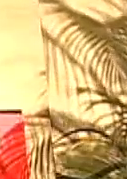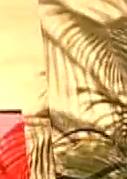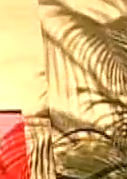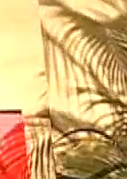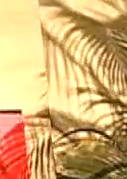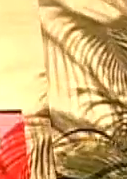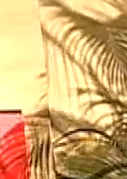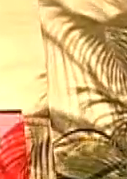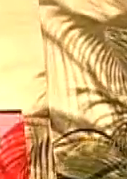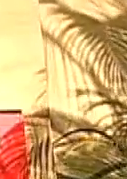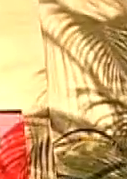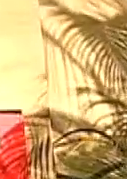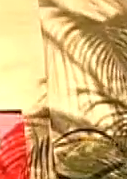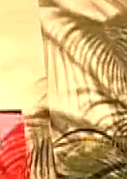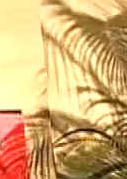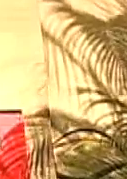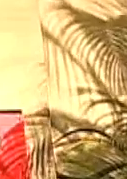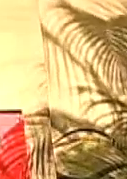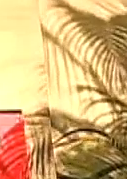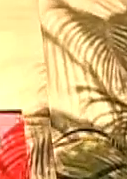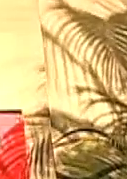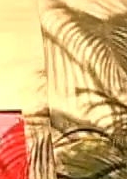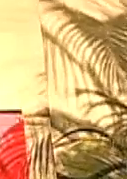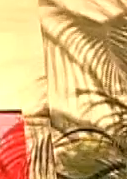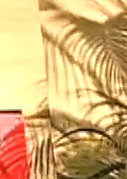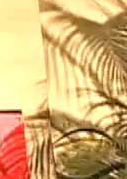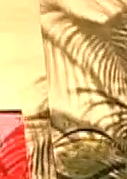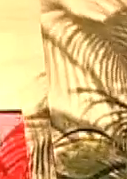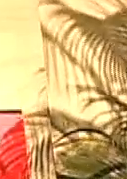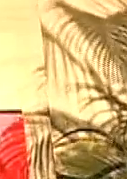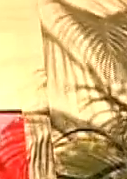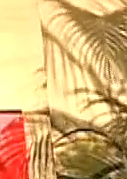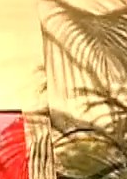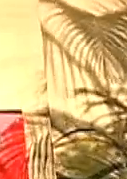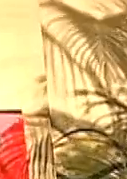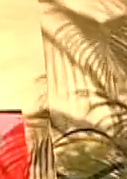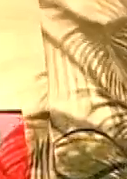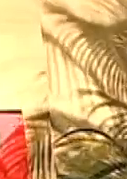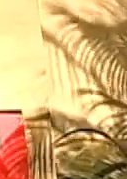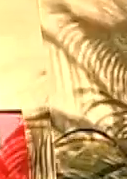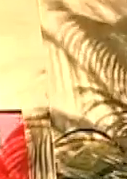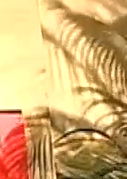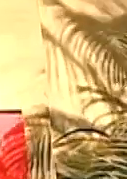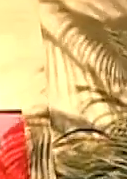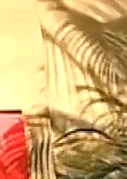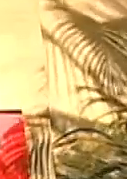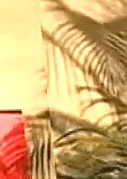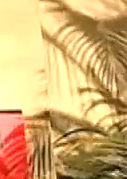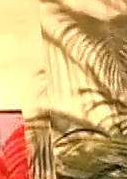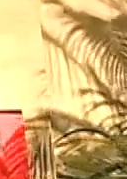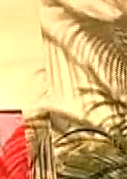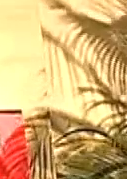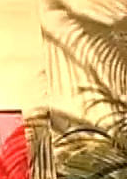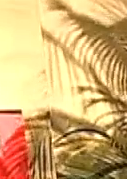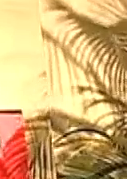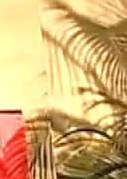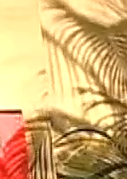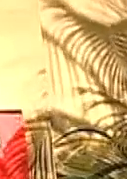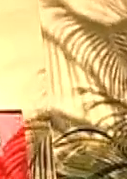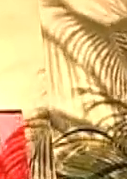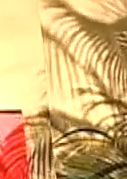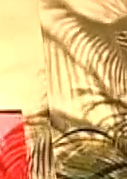Con talco y con brillantina valía 3 reales sencillo. De Monte Claro y Siruma venían buscando a